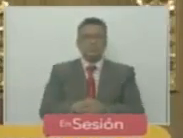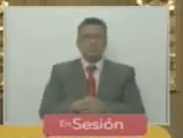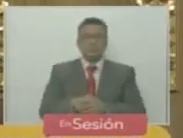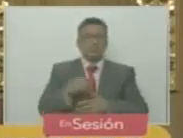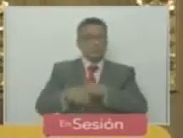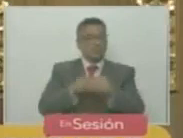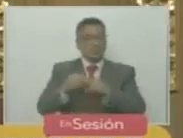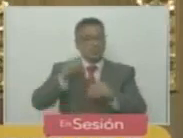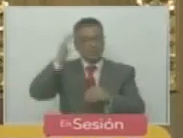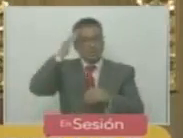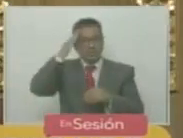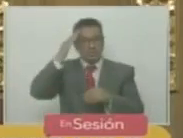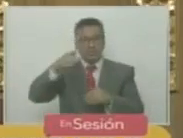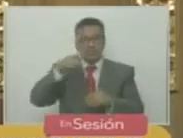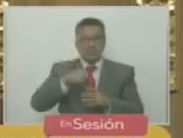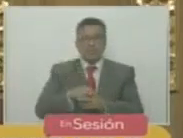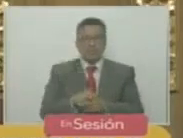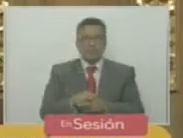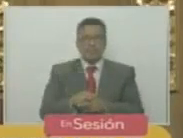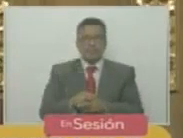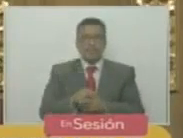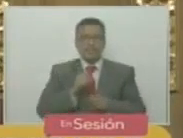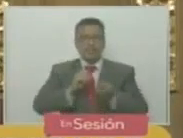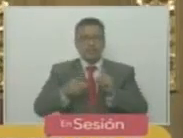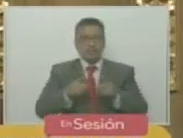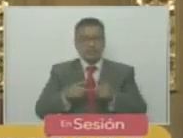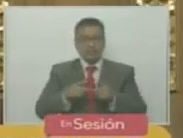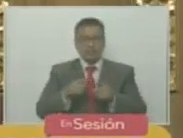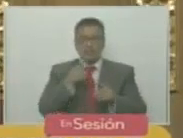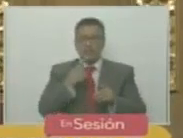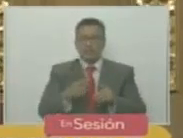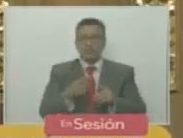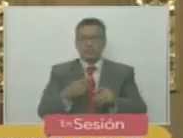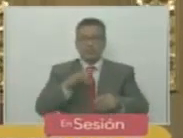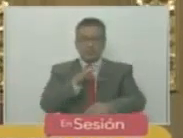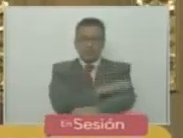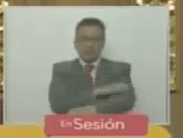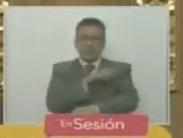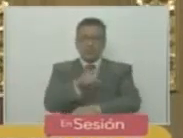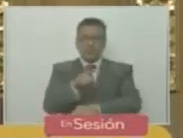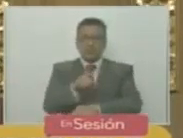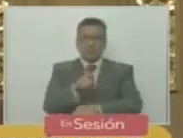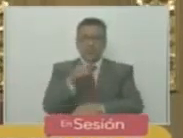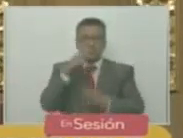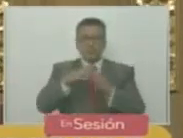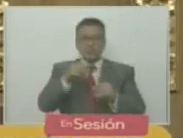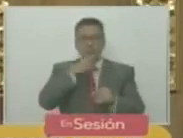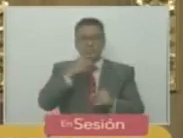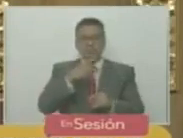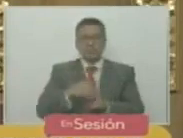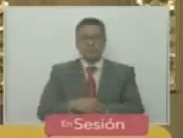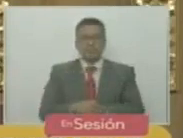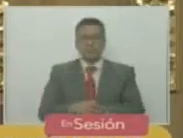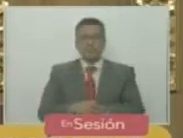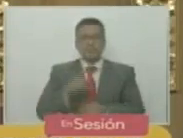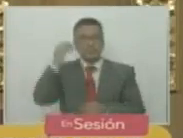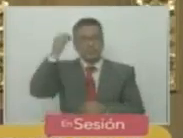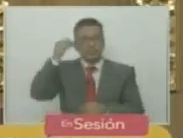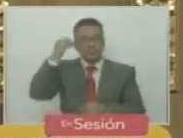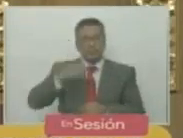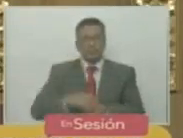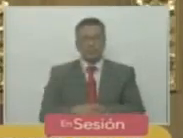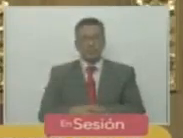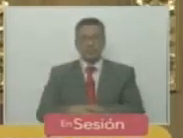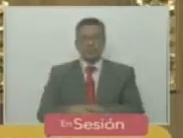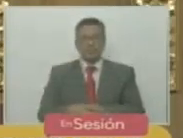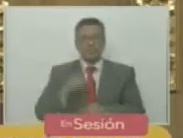hecho que es reconocido inclusive por factores que se manifestaron en oposición a sus políticas, considerando